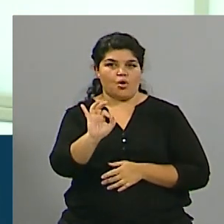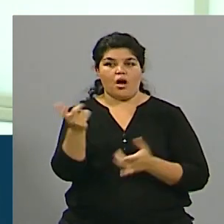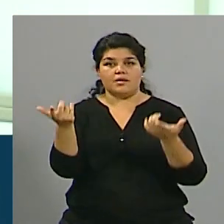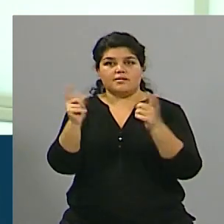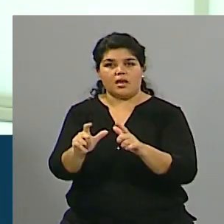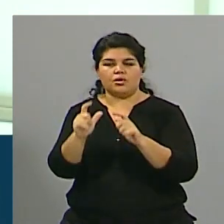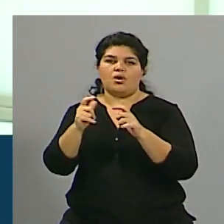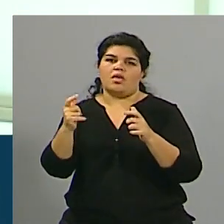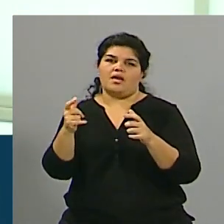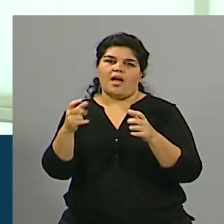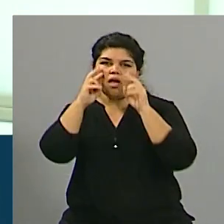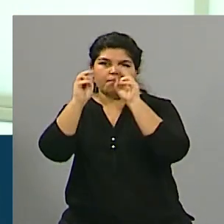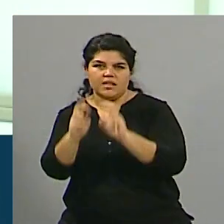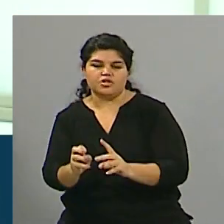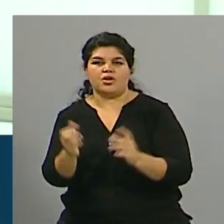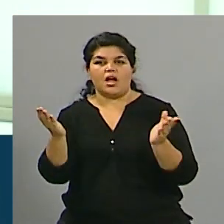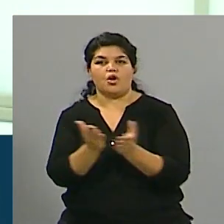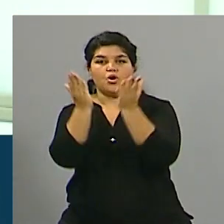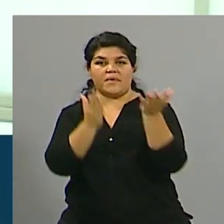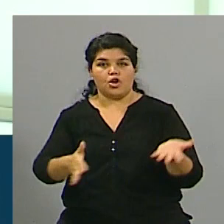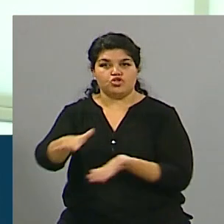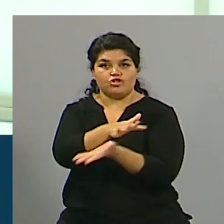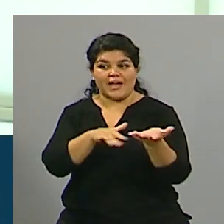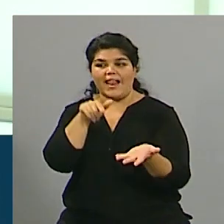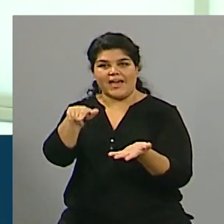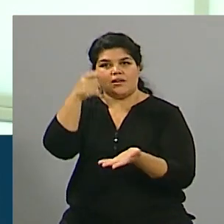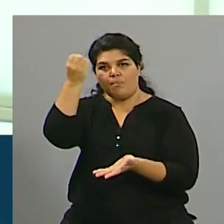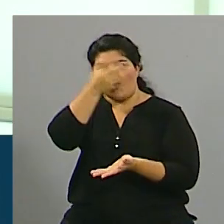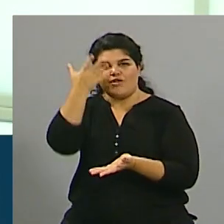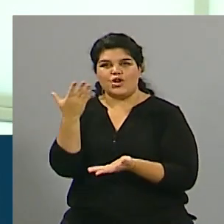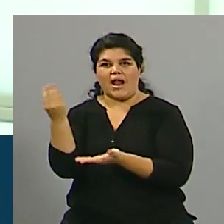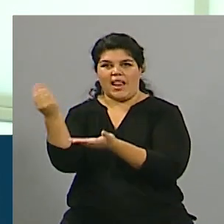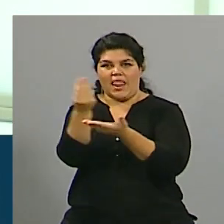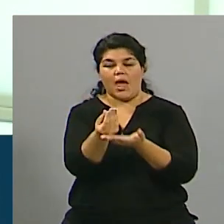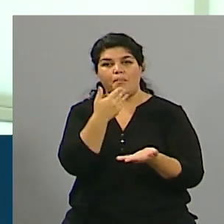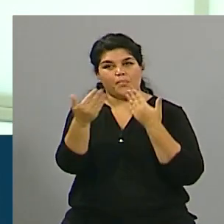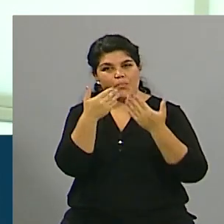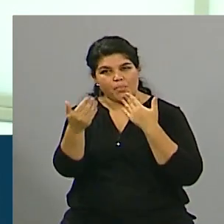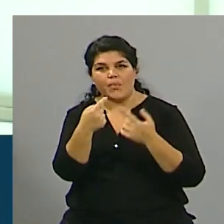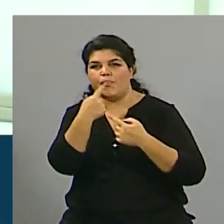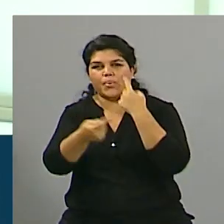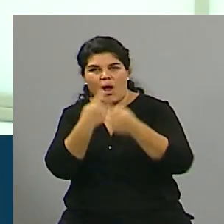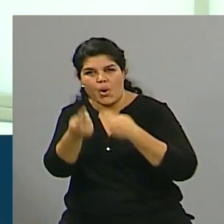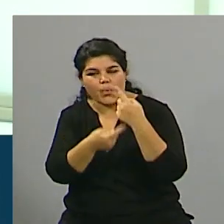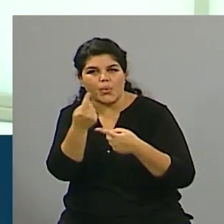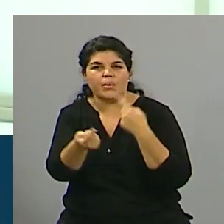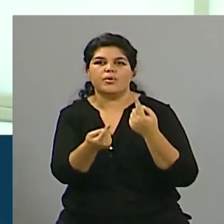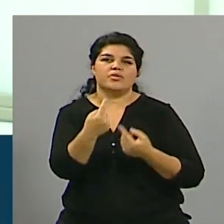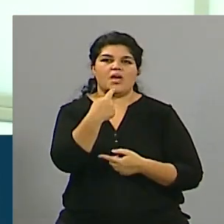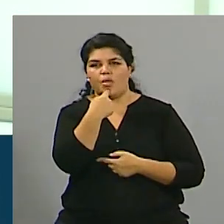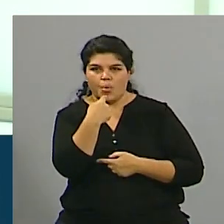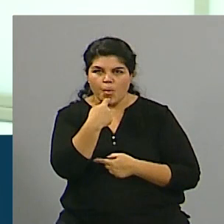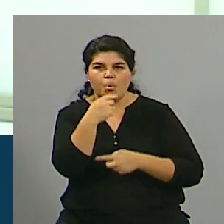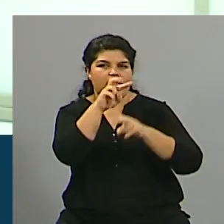Estudios Económicos y Sociales, a quien, bueno, le vamos a estar preguntando y sobre todo sacándonos todas las dudas en relación al